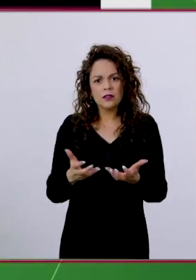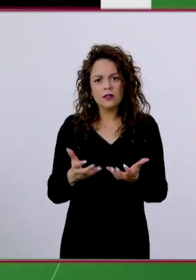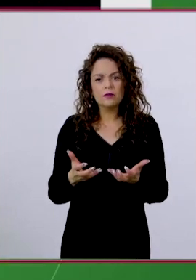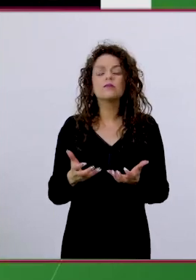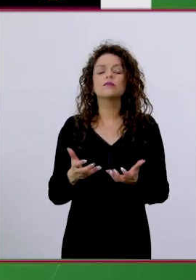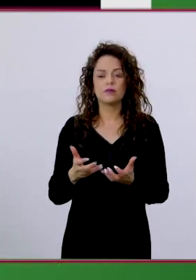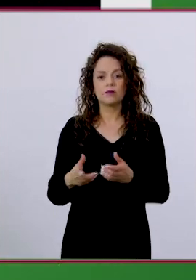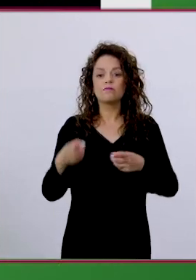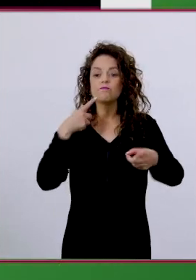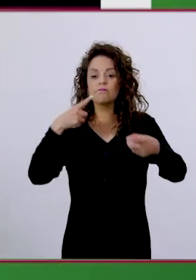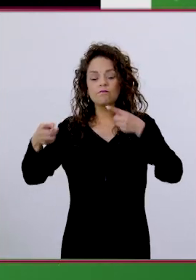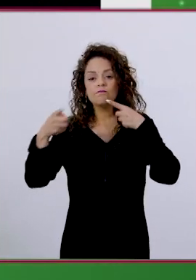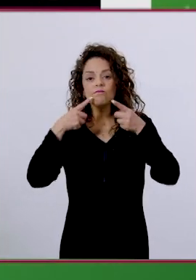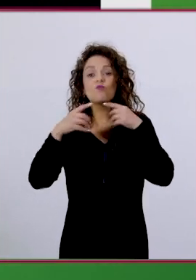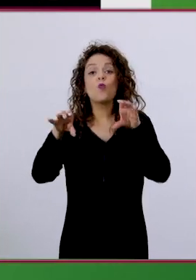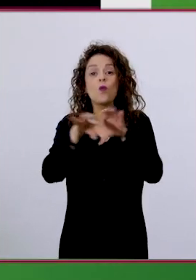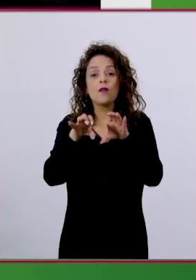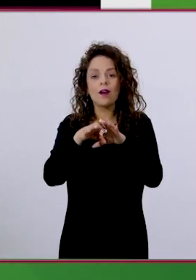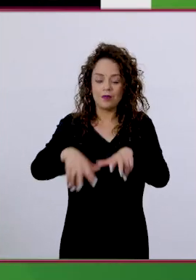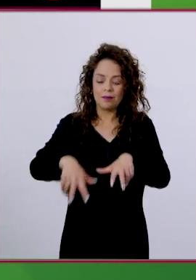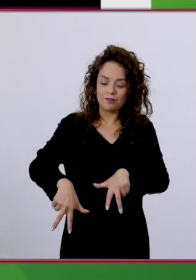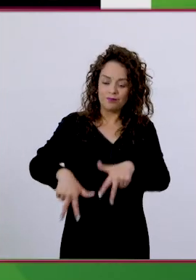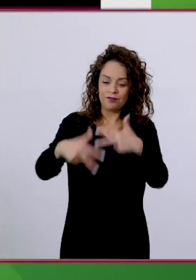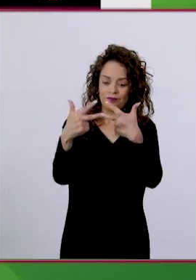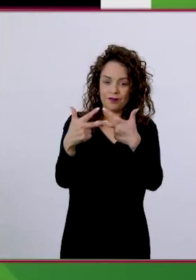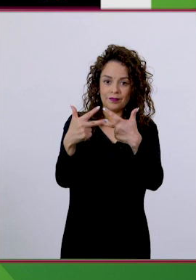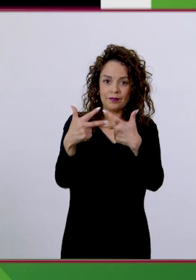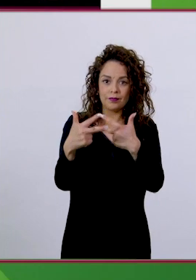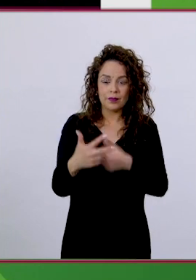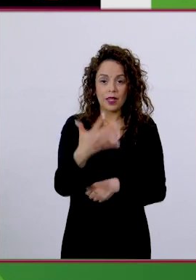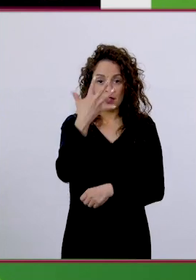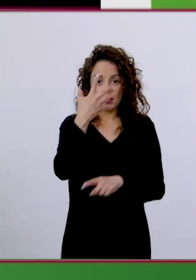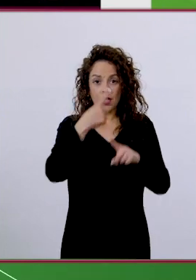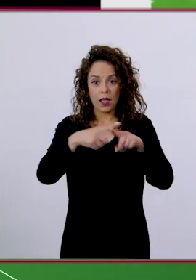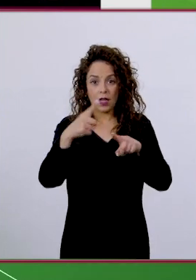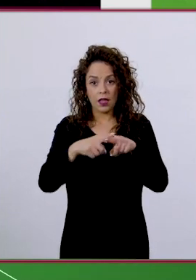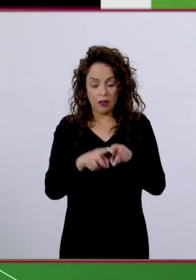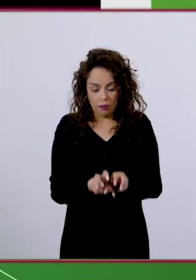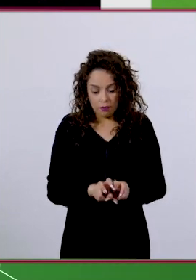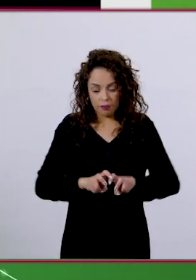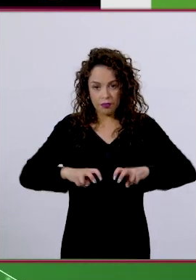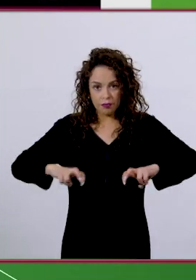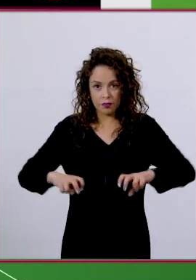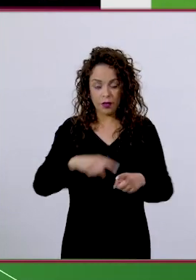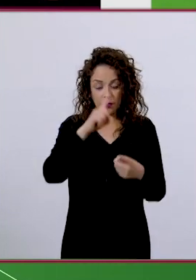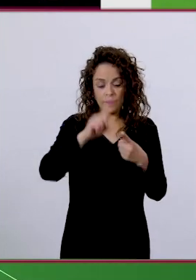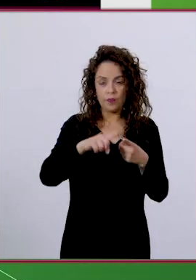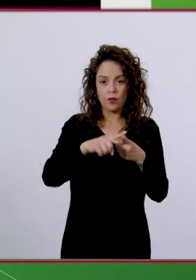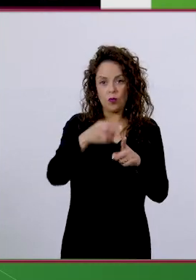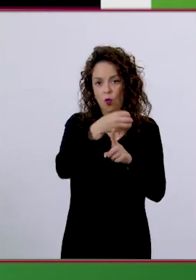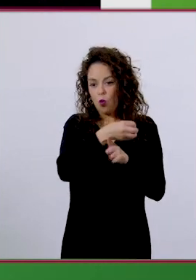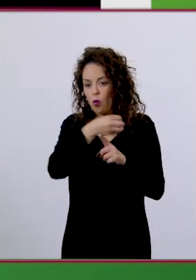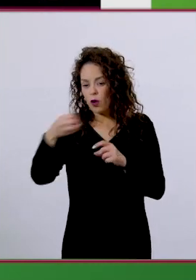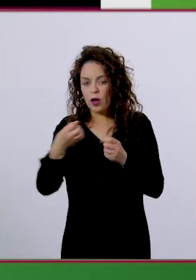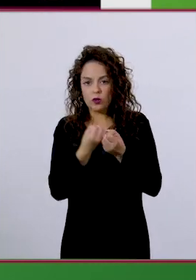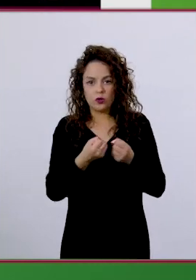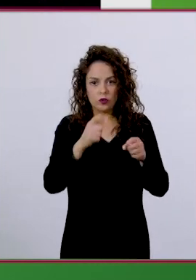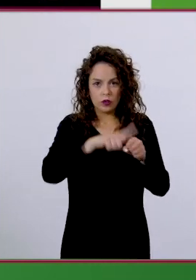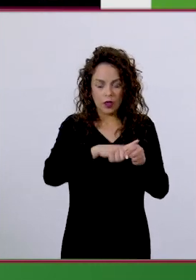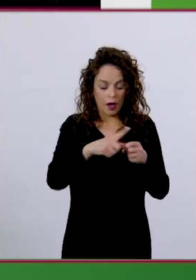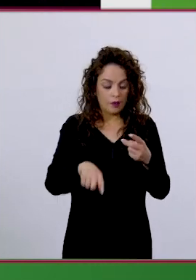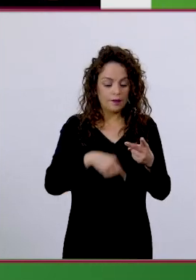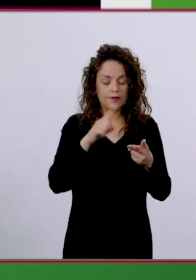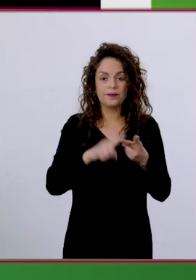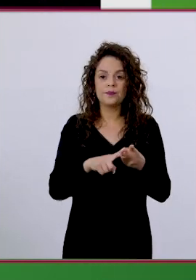denominamos diálogos virtuales, mediante 5 mesas. Una de ellas consiste en organizaciones sociales, otra